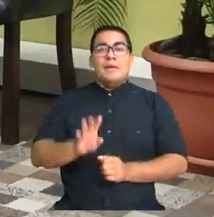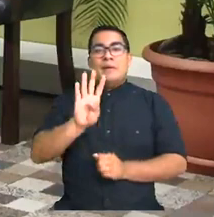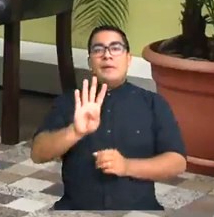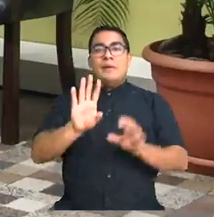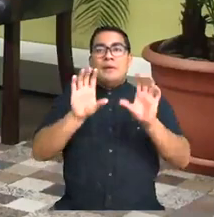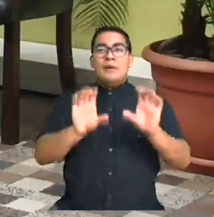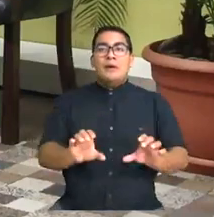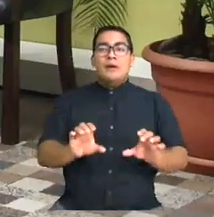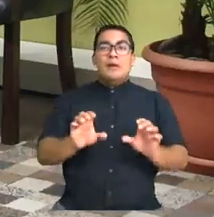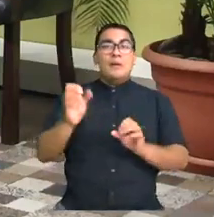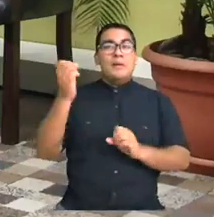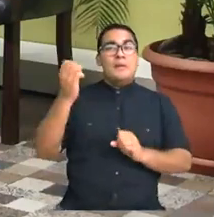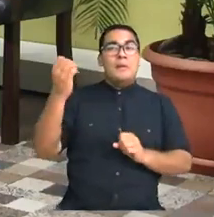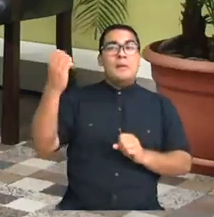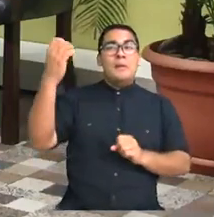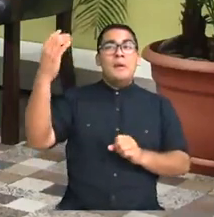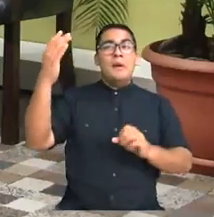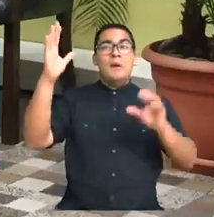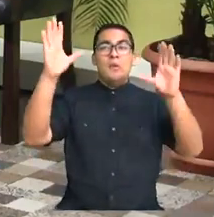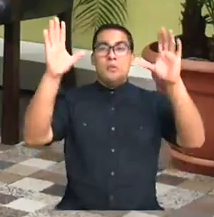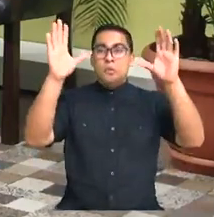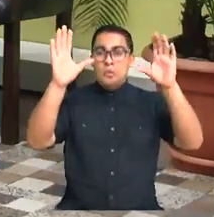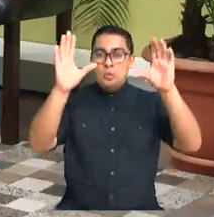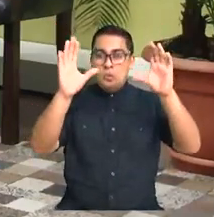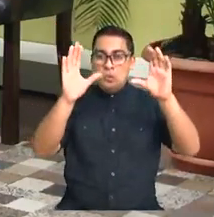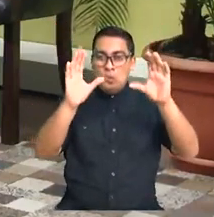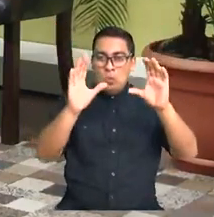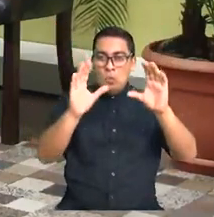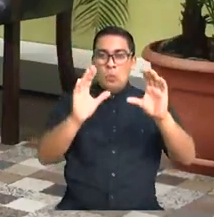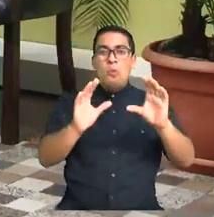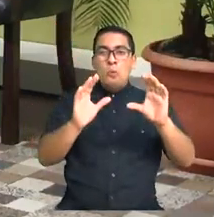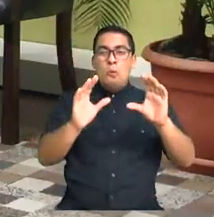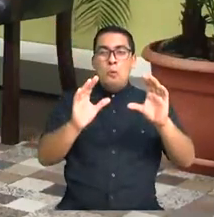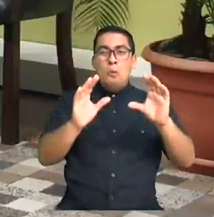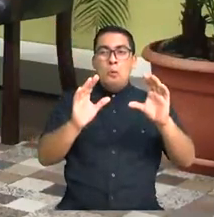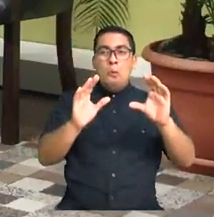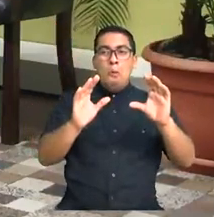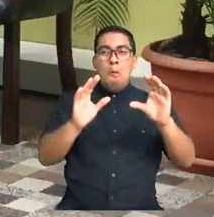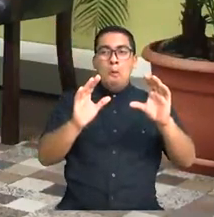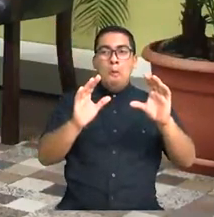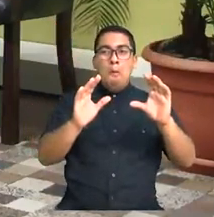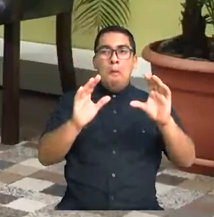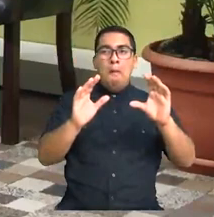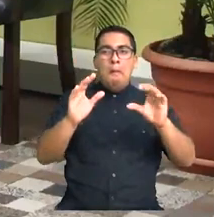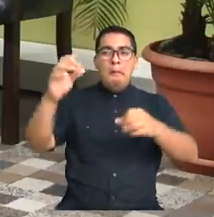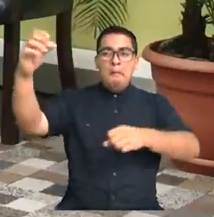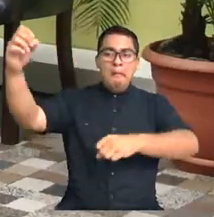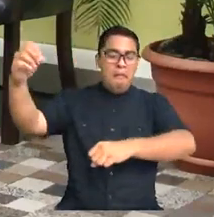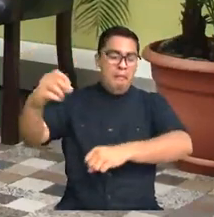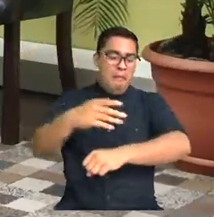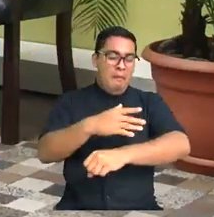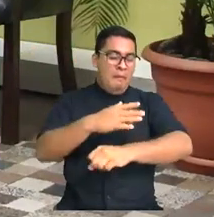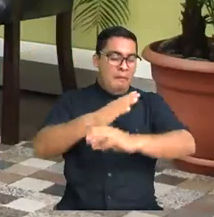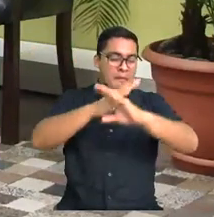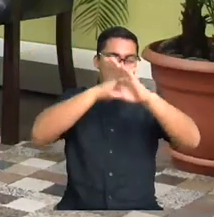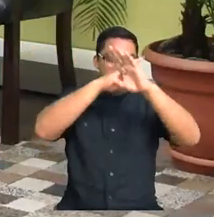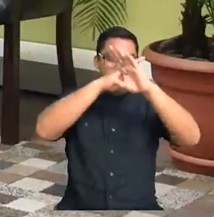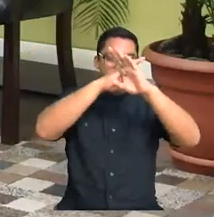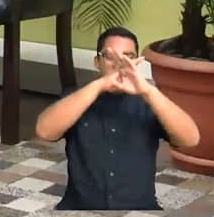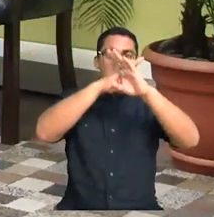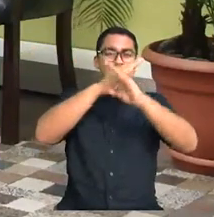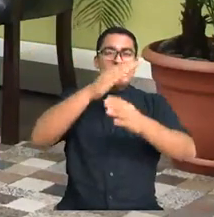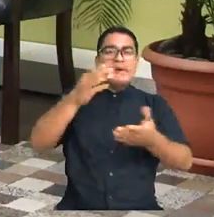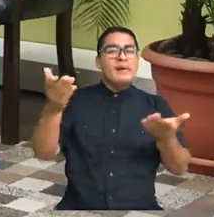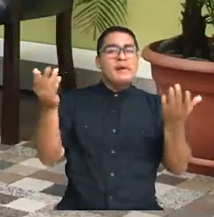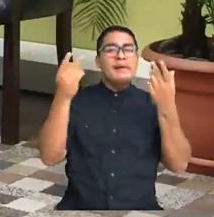el sol es la altura en la que se encuentra el sol, el ángulo, no permite de que los rayos sean tan fuertes, pero